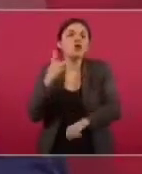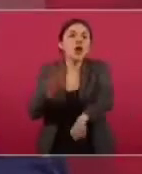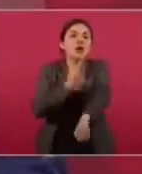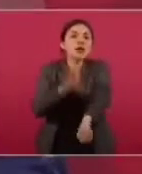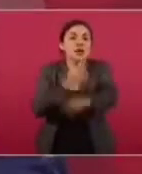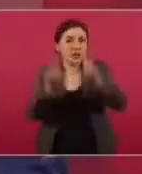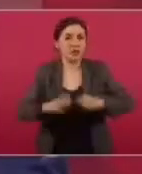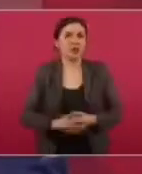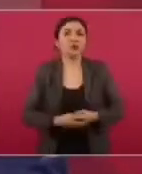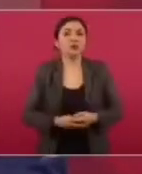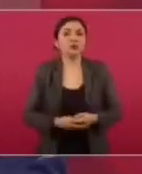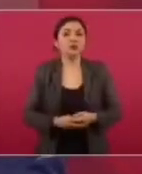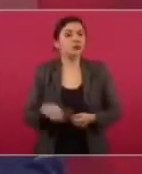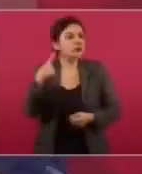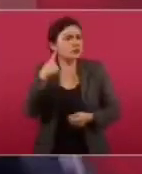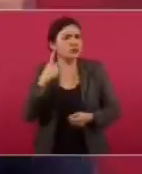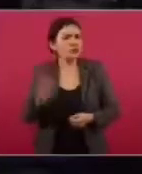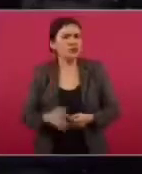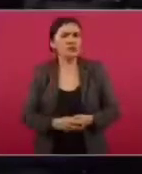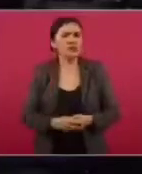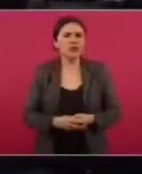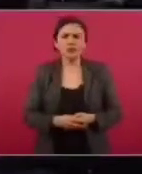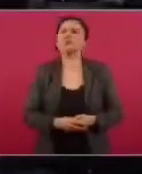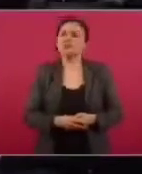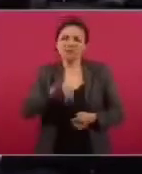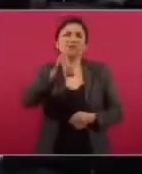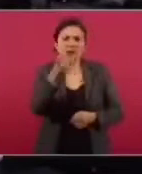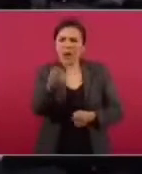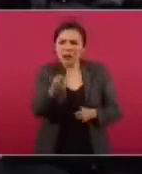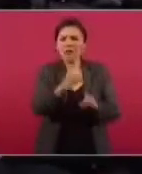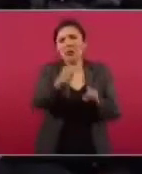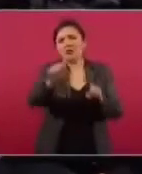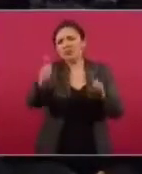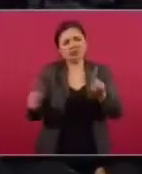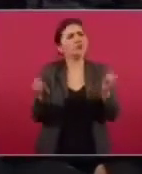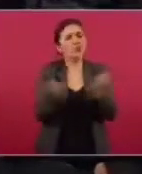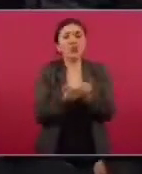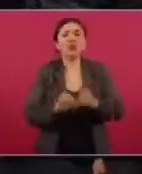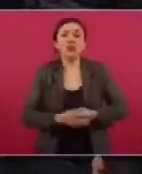energética? Sí, eso y otras cosas.